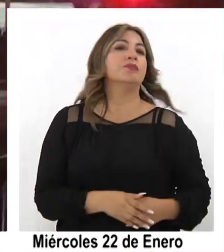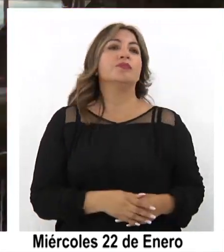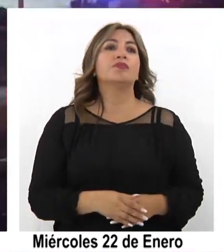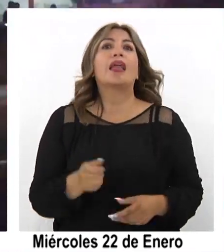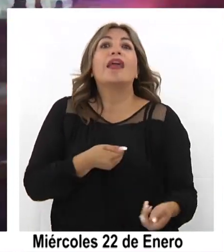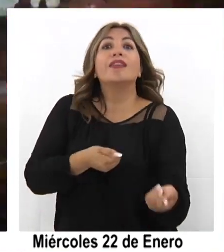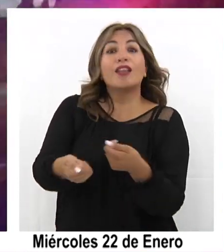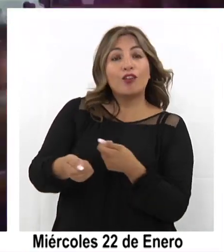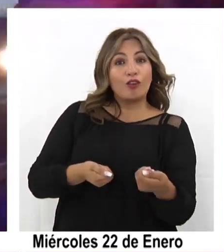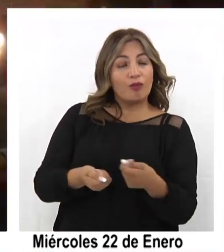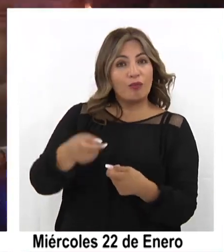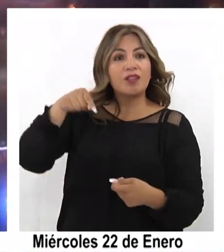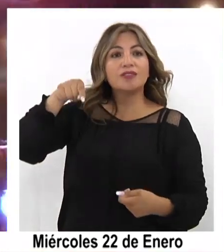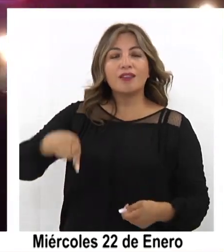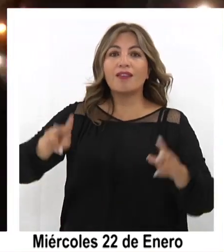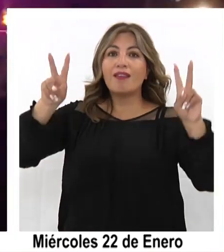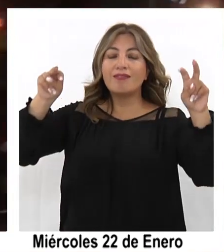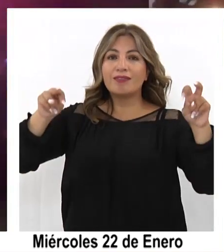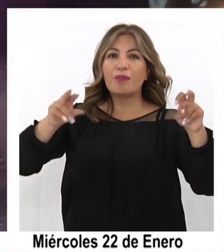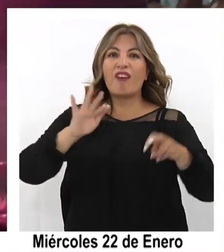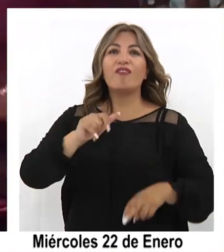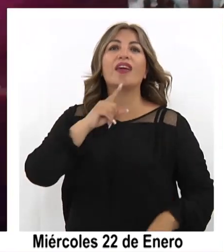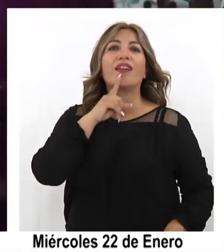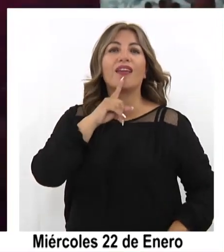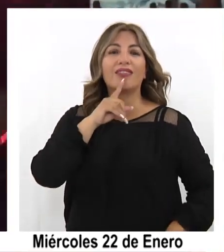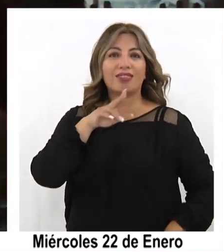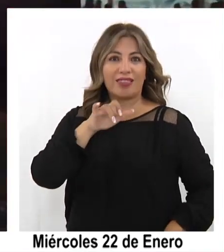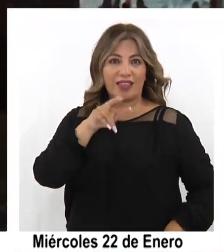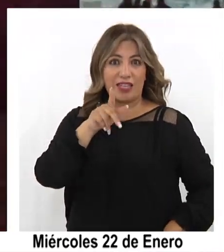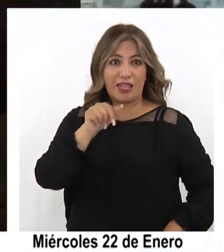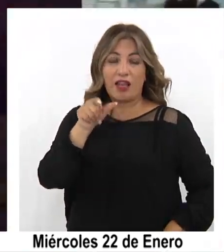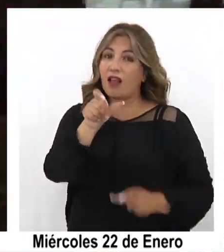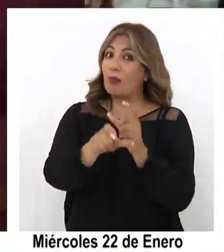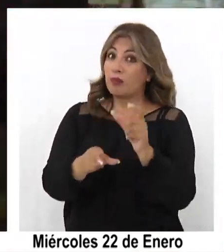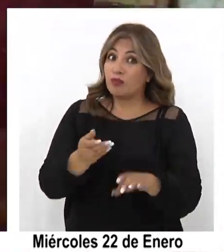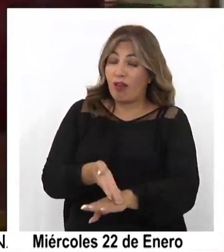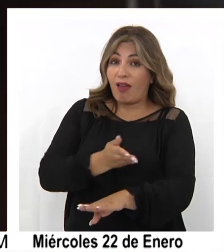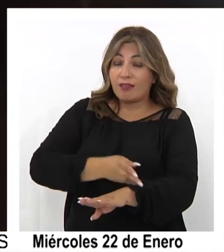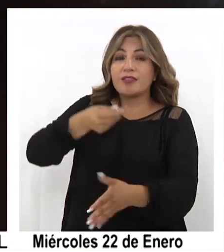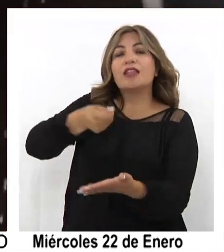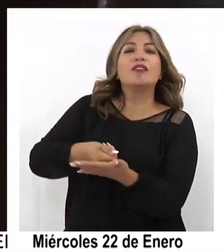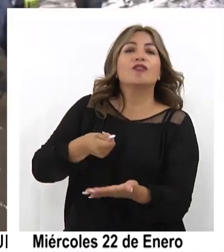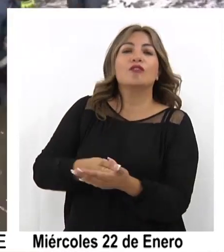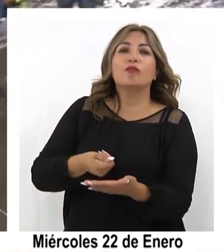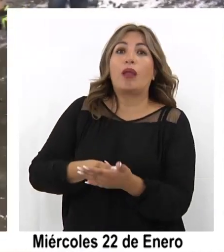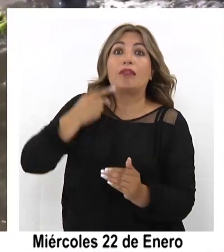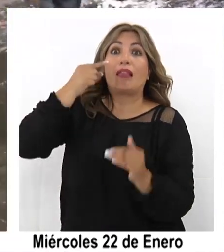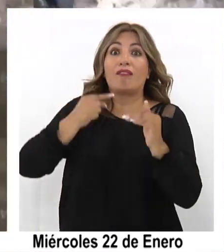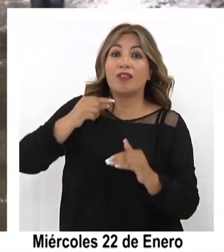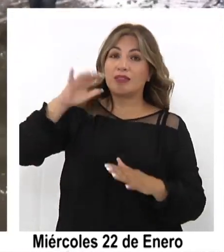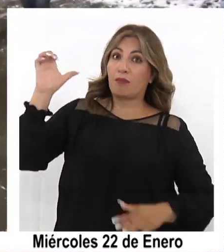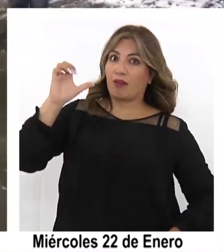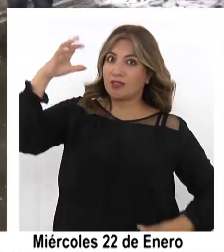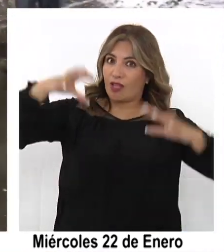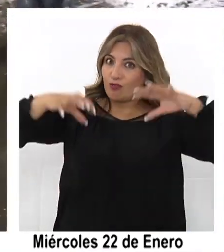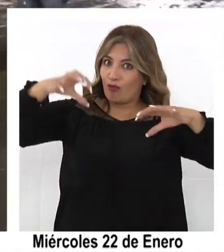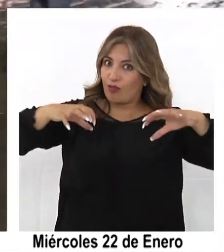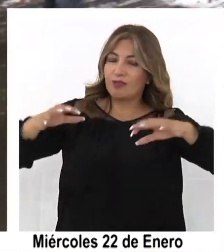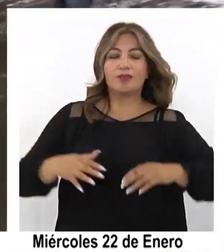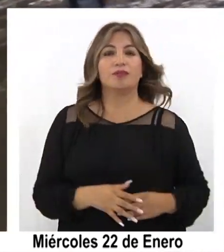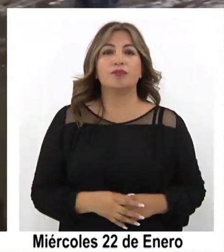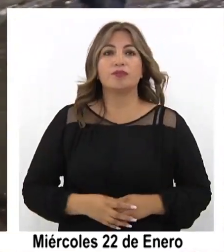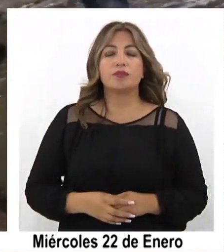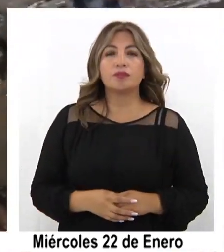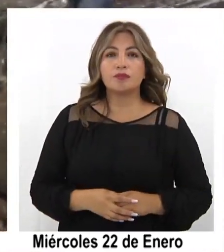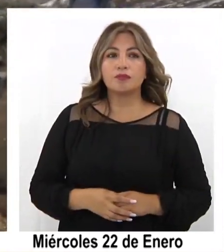corresponde. Desde el comercio, principalmente el rubro ferretería, reconocen que la población se ha preparado para enfrentar una posible emergencia.